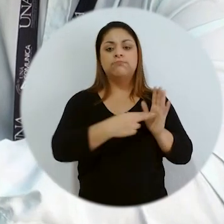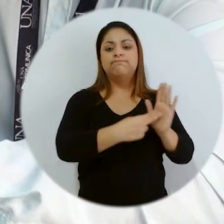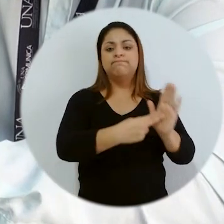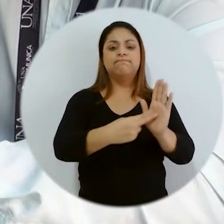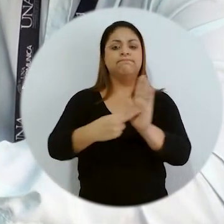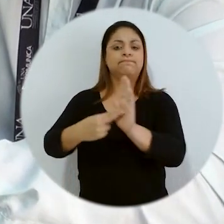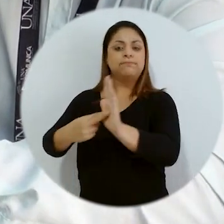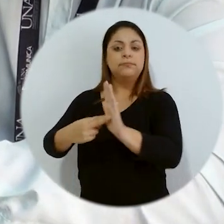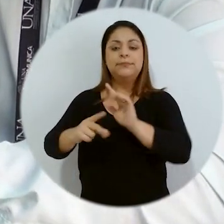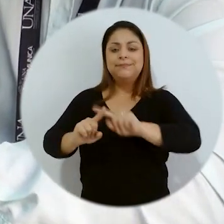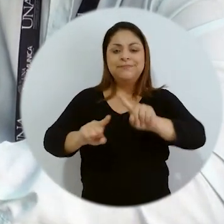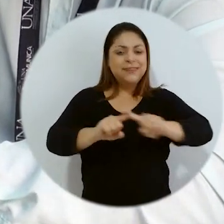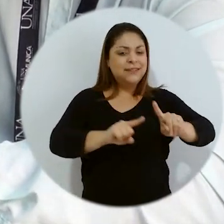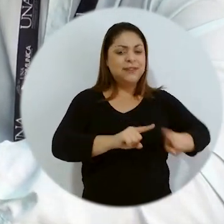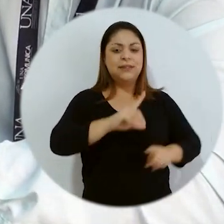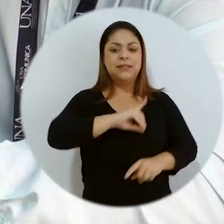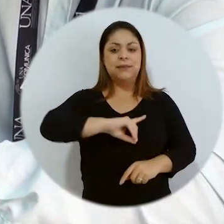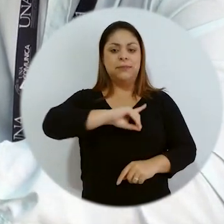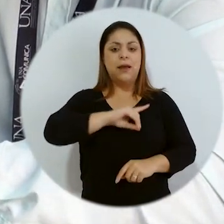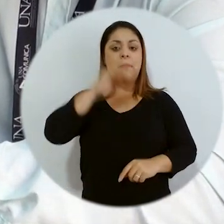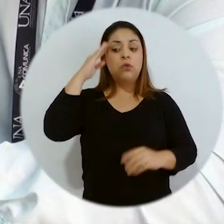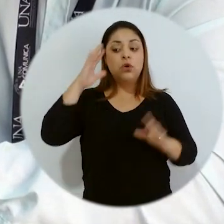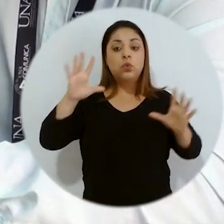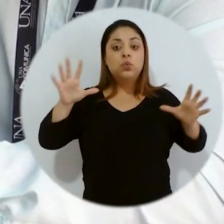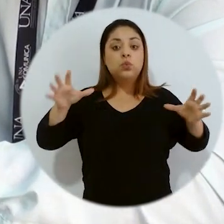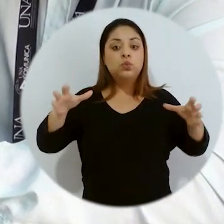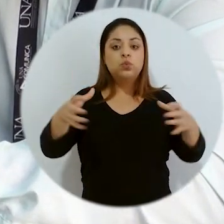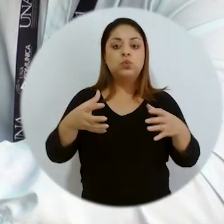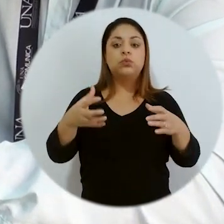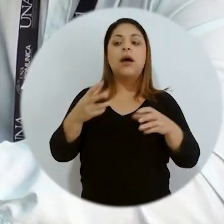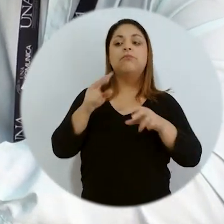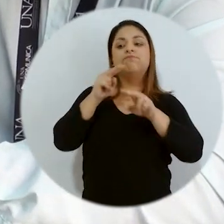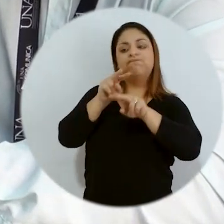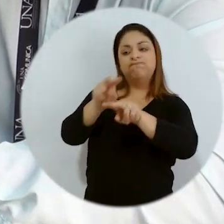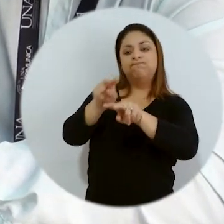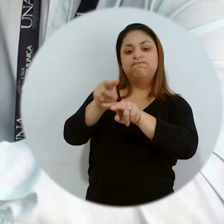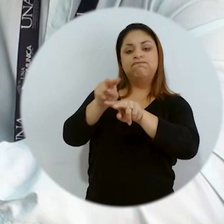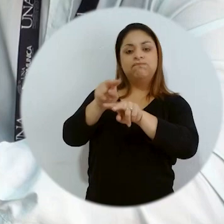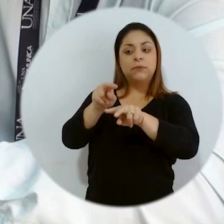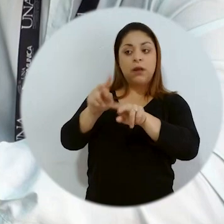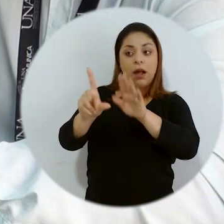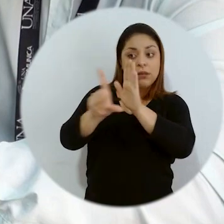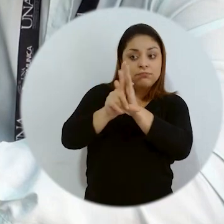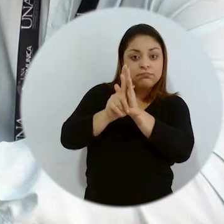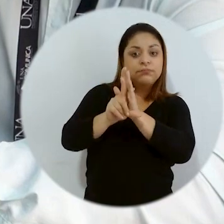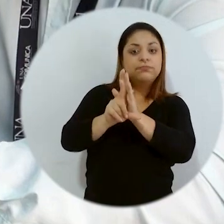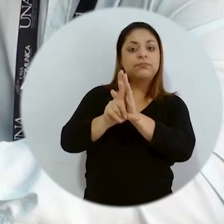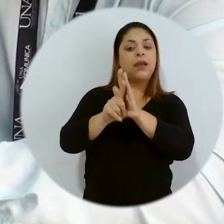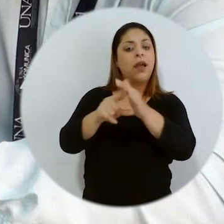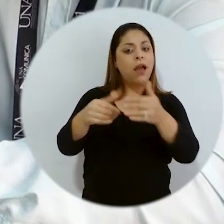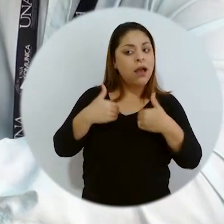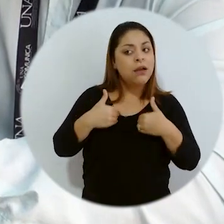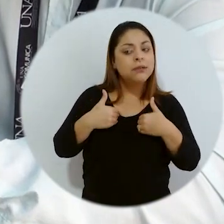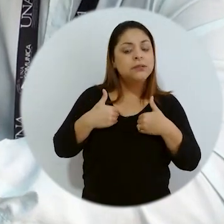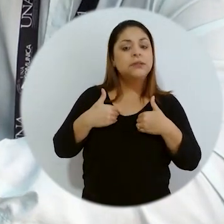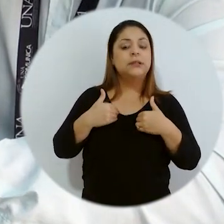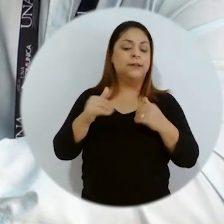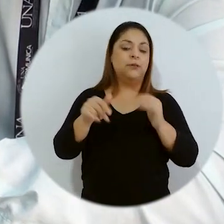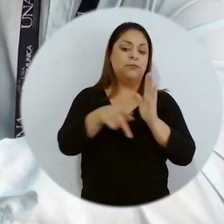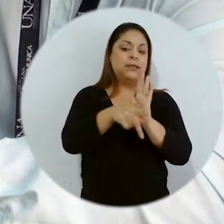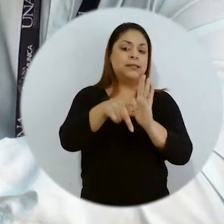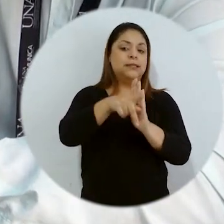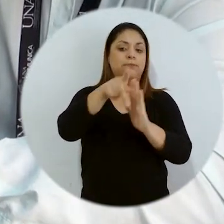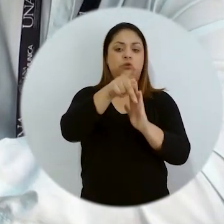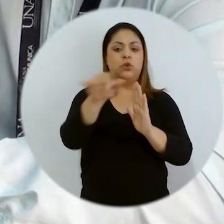otras disciplinas, porque entre todo ese equipo, pues lo que se busca es ir vigilando, ¿verdad?, que toda esa normativa, que toda esa legislación, que